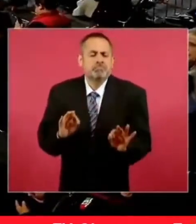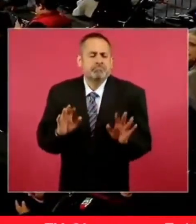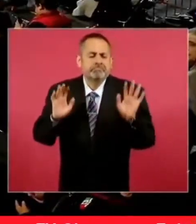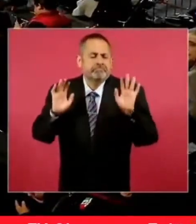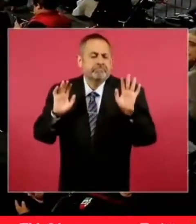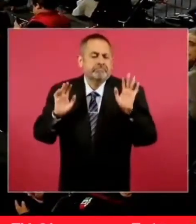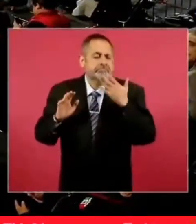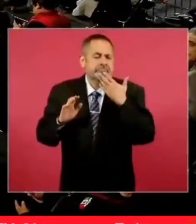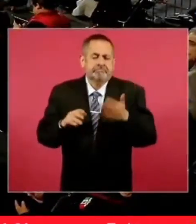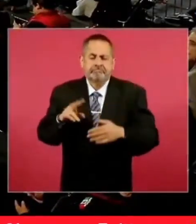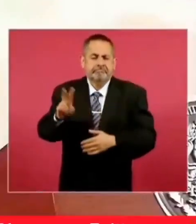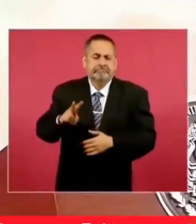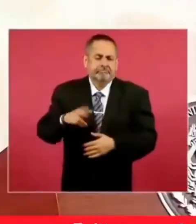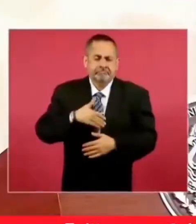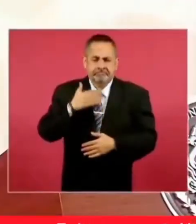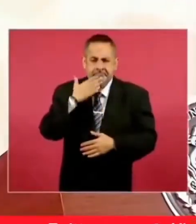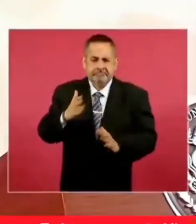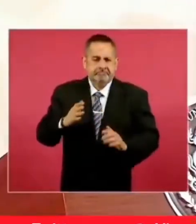la verdad.